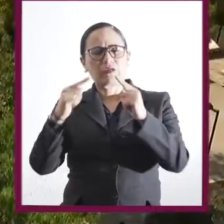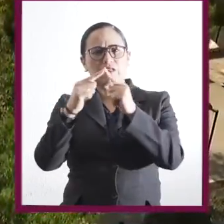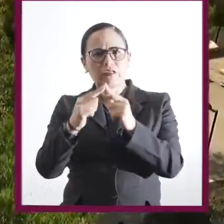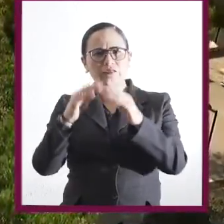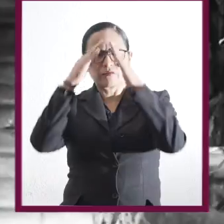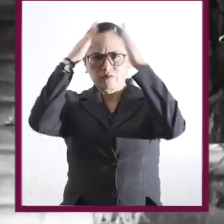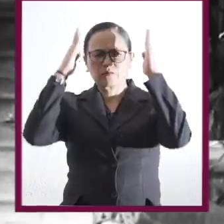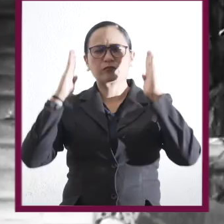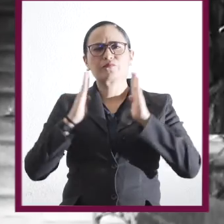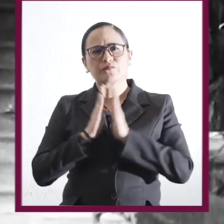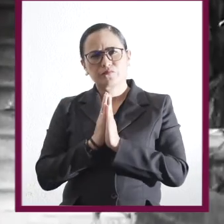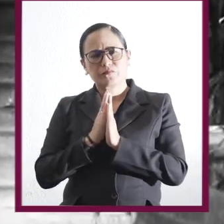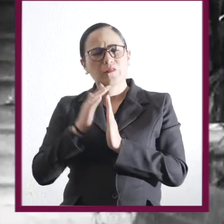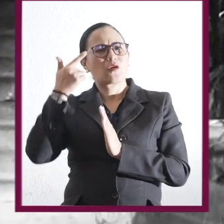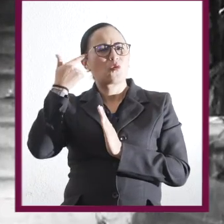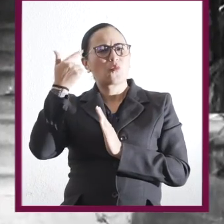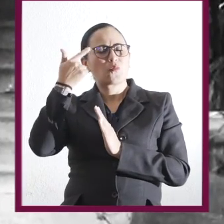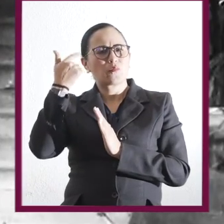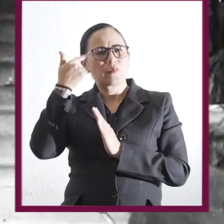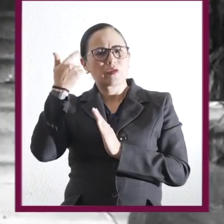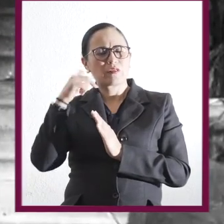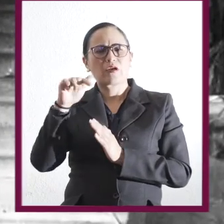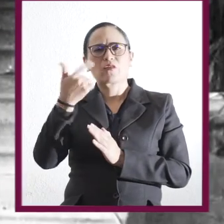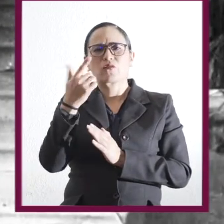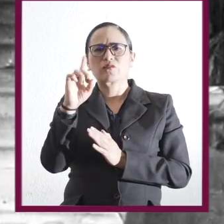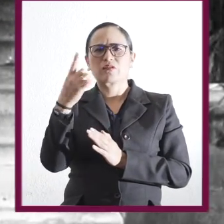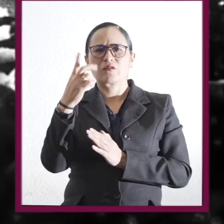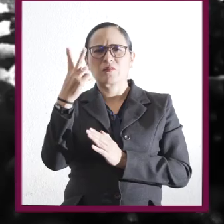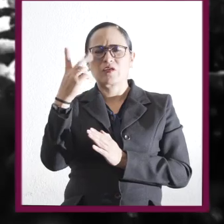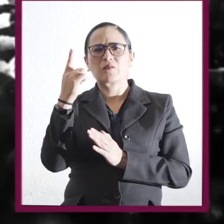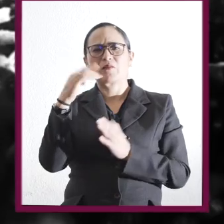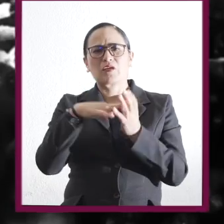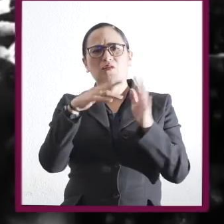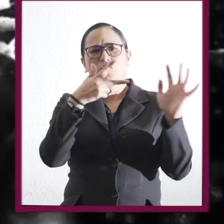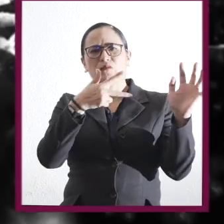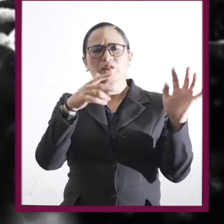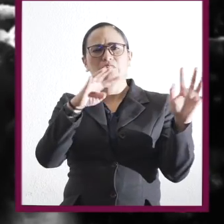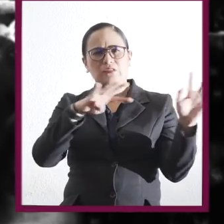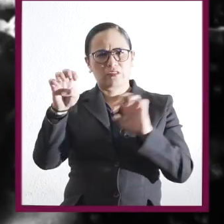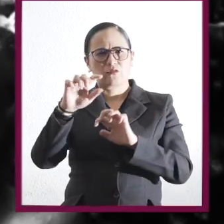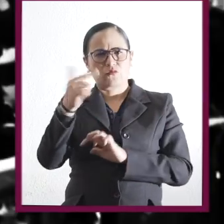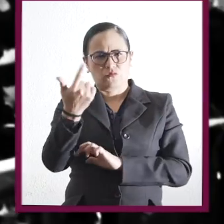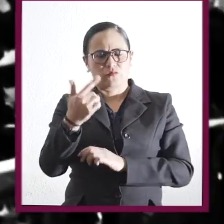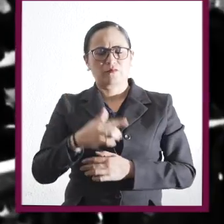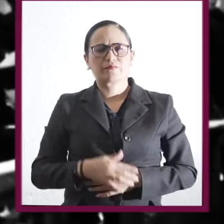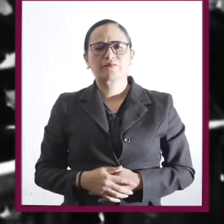de Guadalupe e inaugurada el 12 de diciembre de 1912.